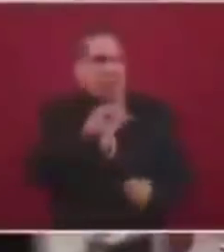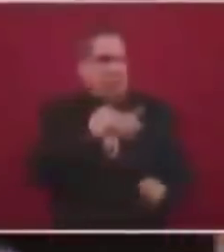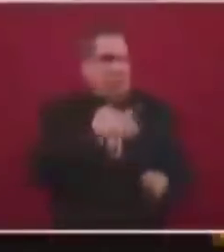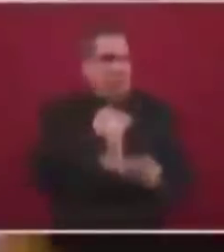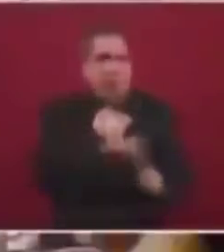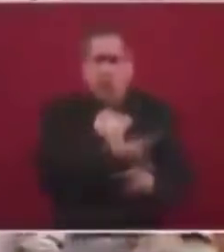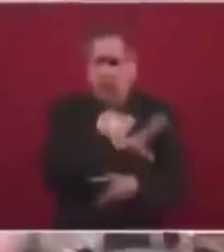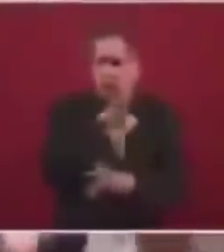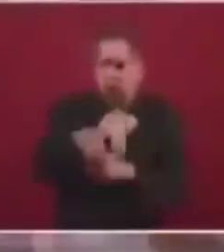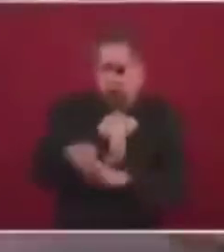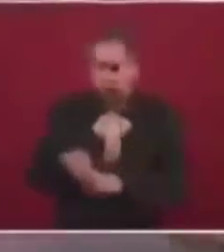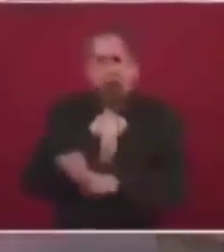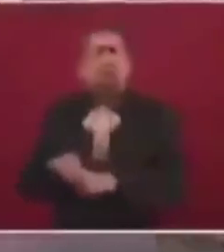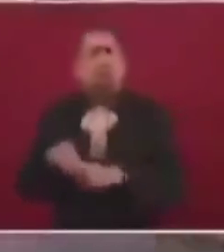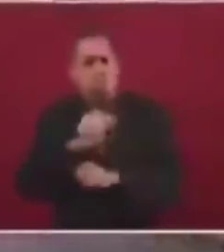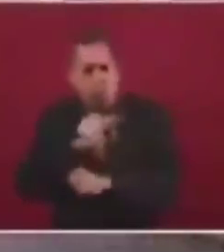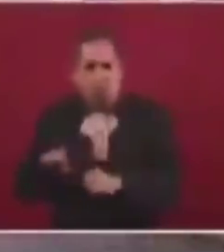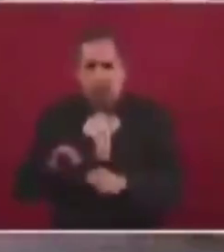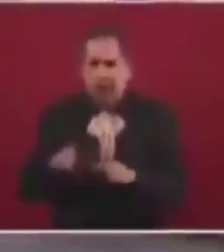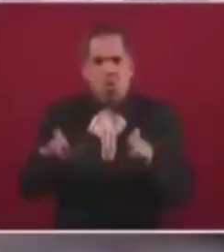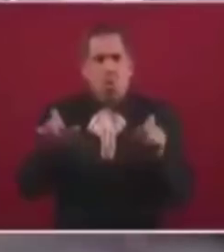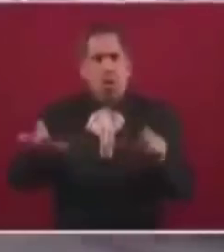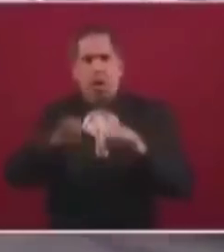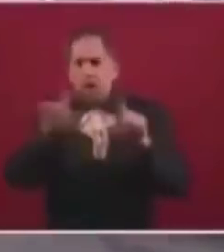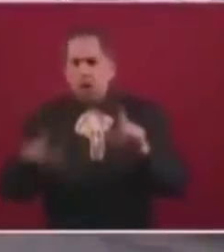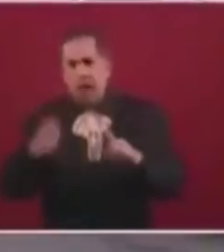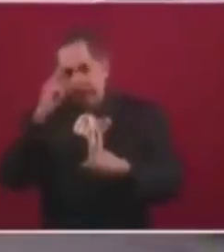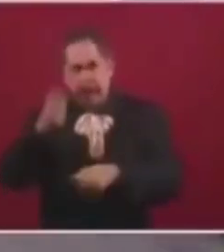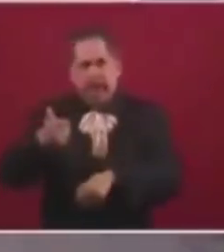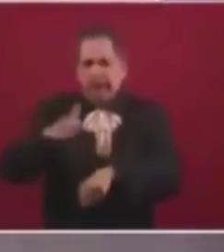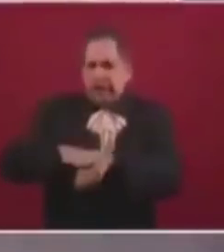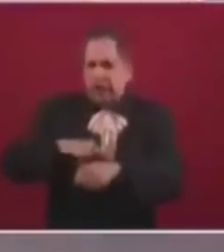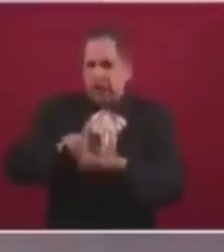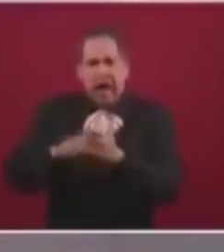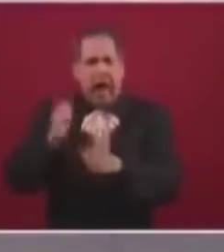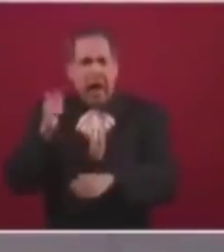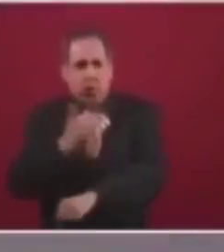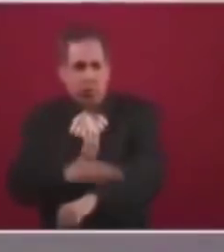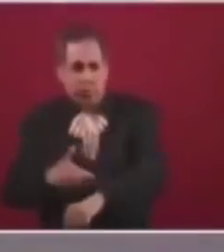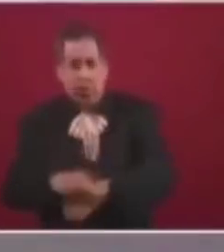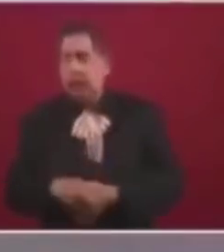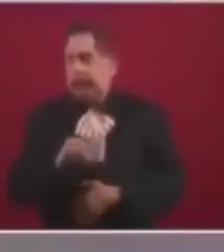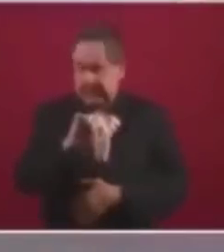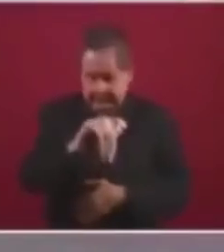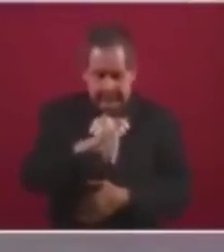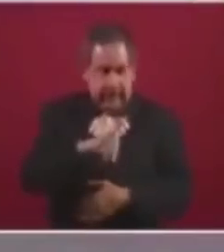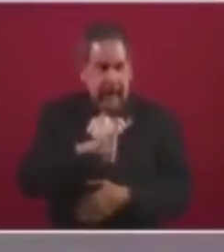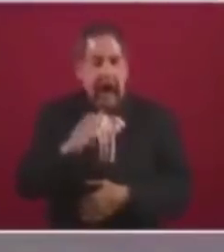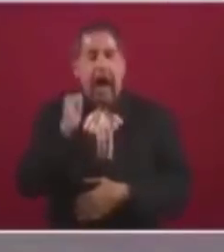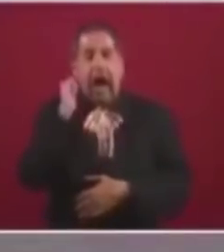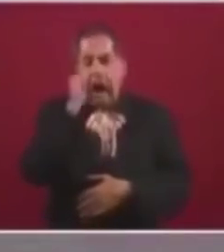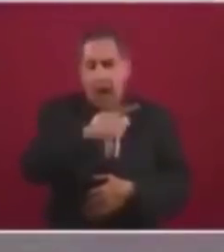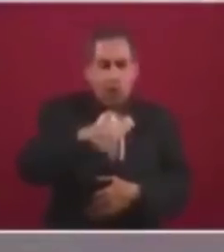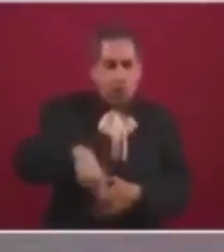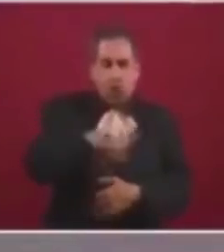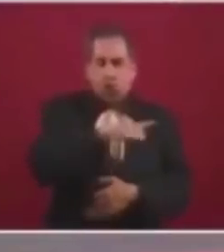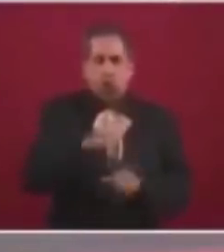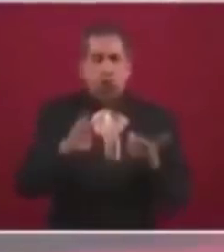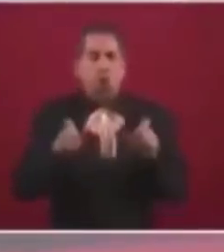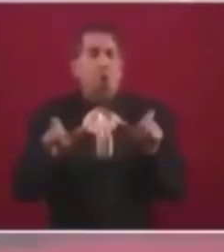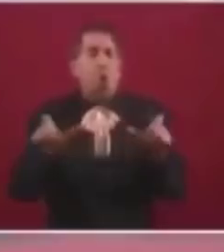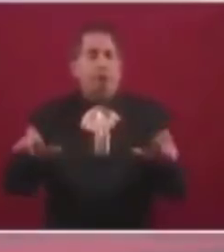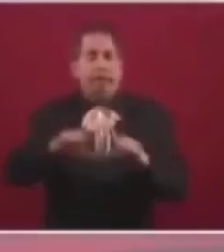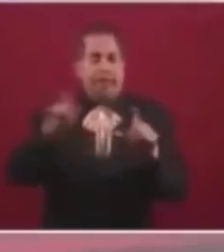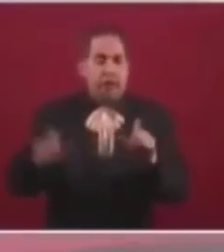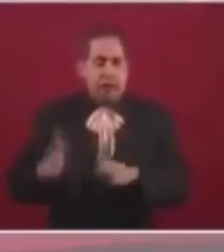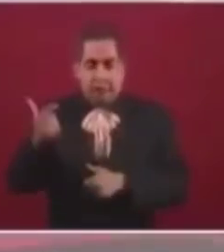¡No mames! ¡No mames! ¡Qué pedo! Argentina.